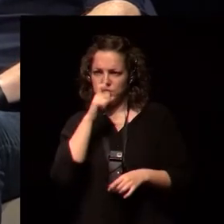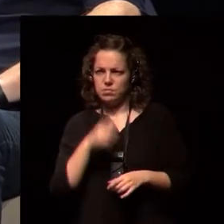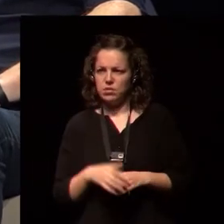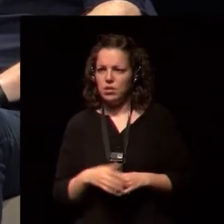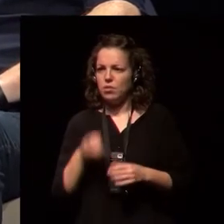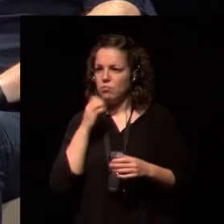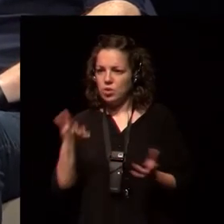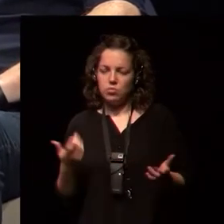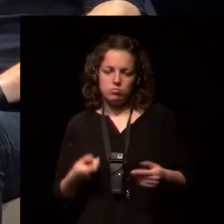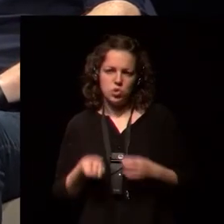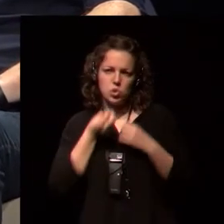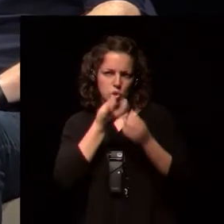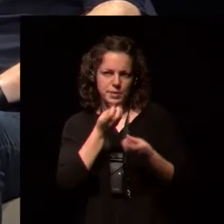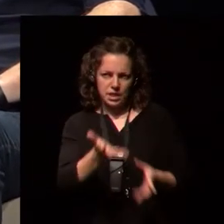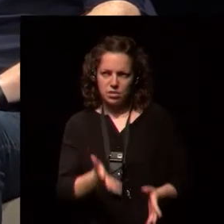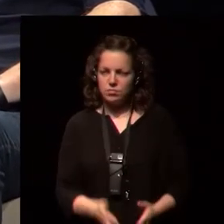Bueno, un comentario.